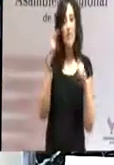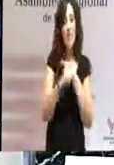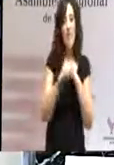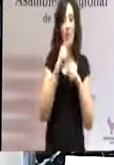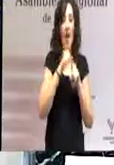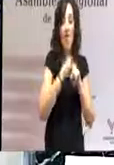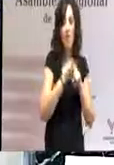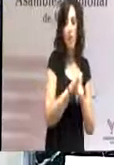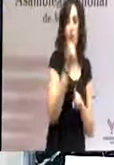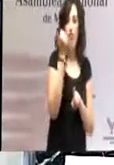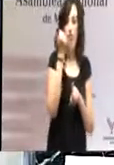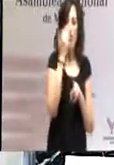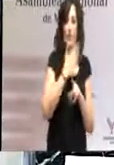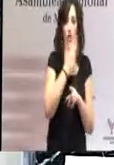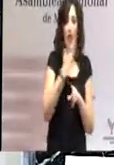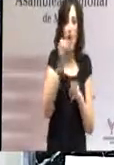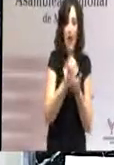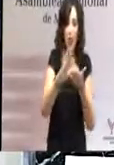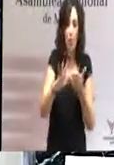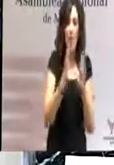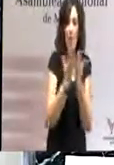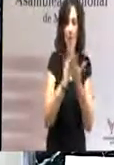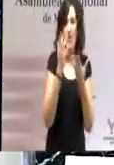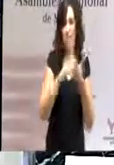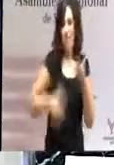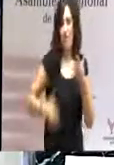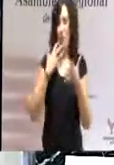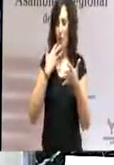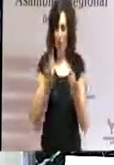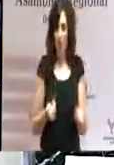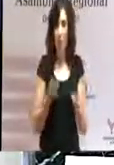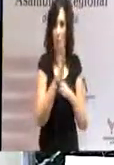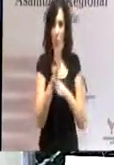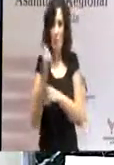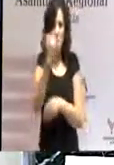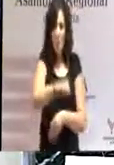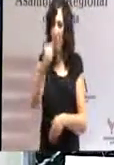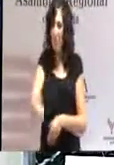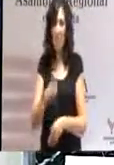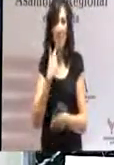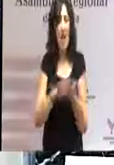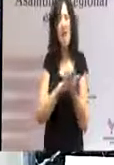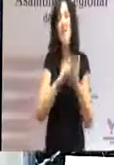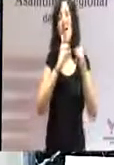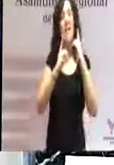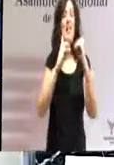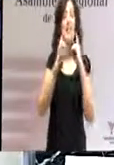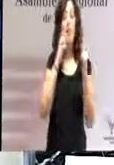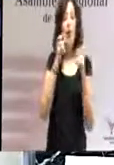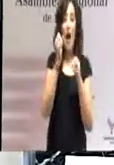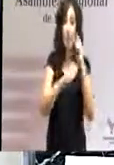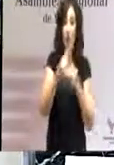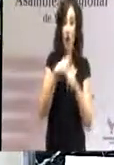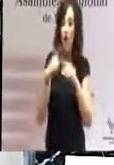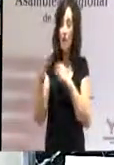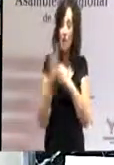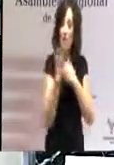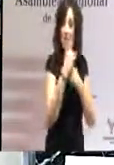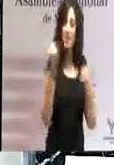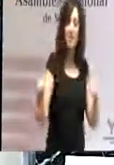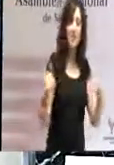escolar, ni la gratuidad de los libros de texto, por poner ejemplos. Ustedes hablan de diálogo, pero ningunean a las asociaciones y crean